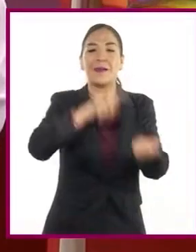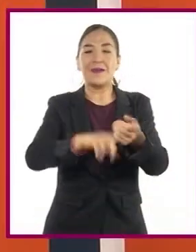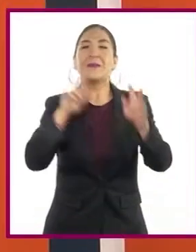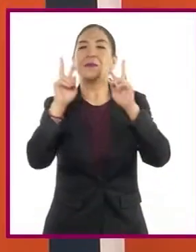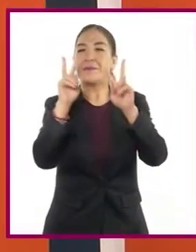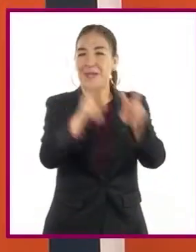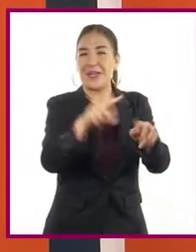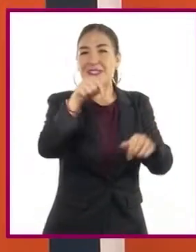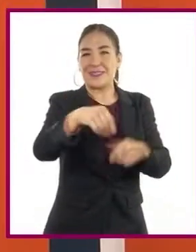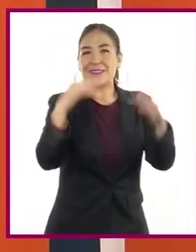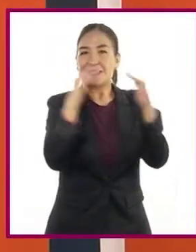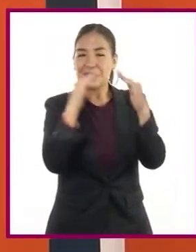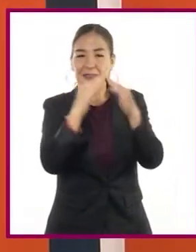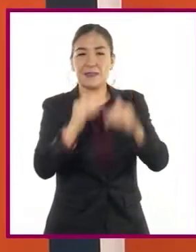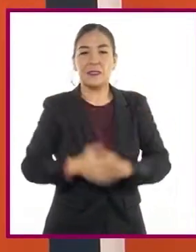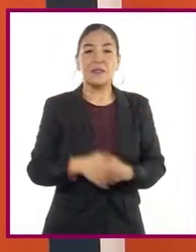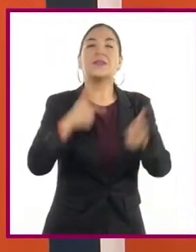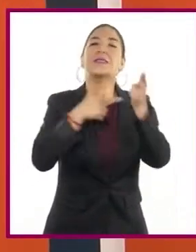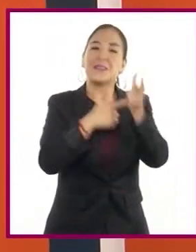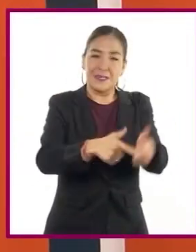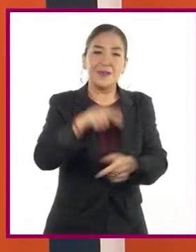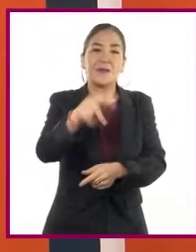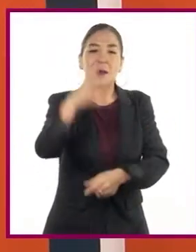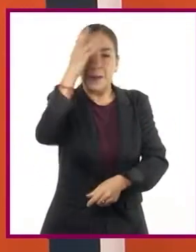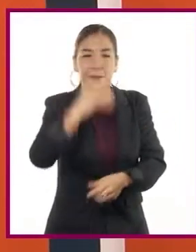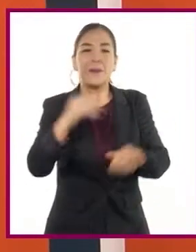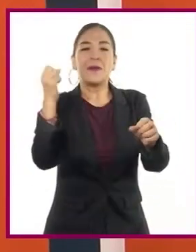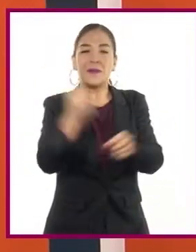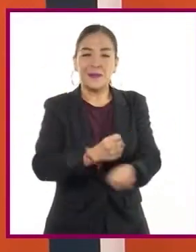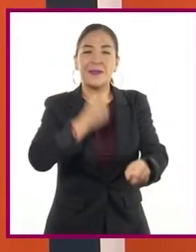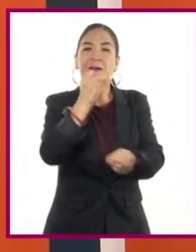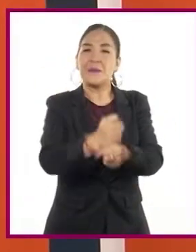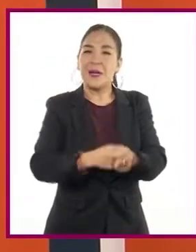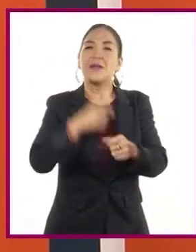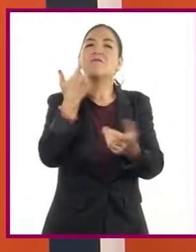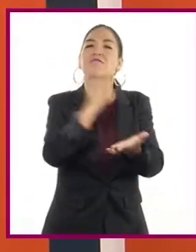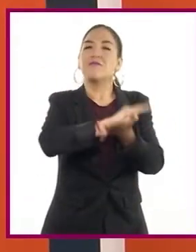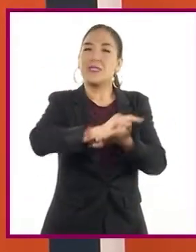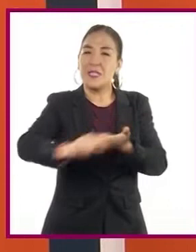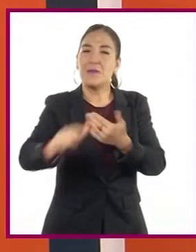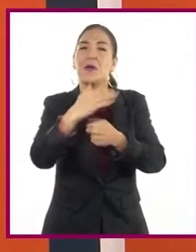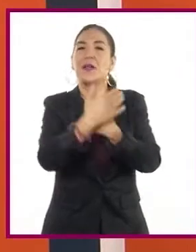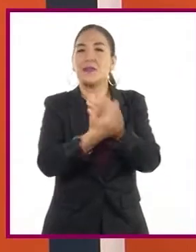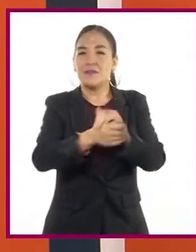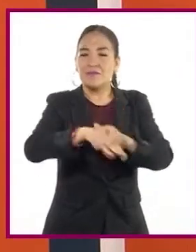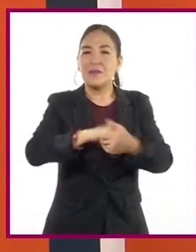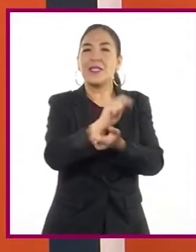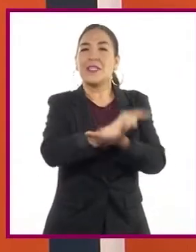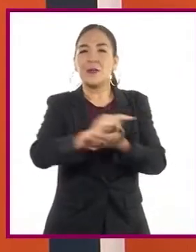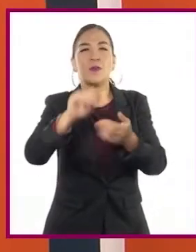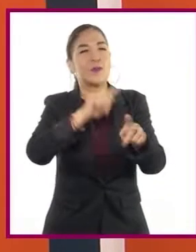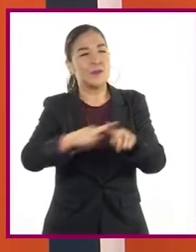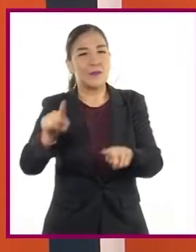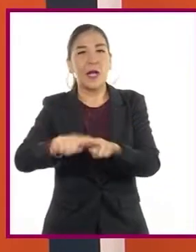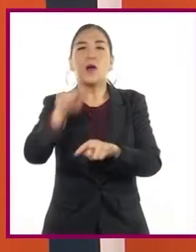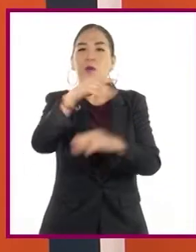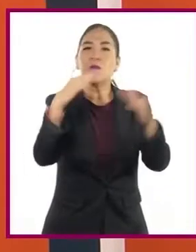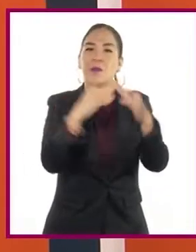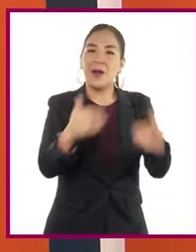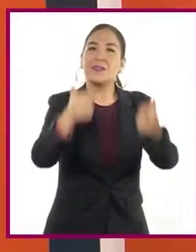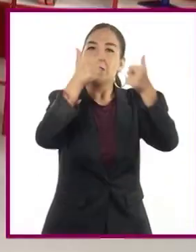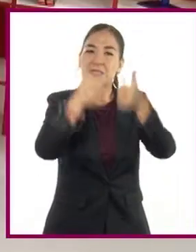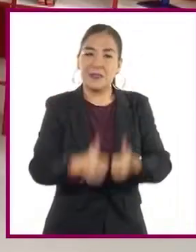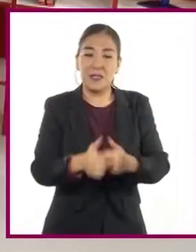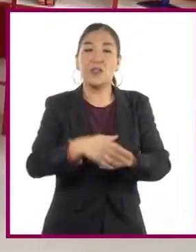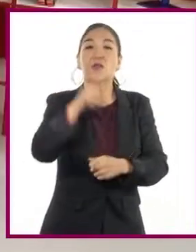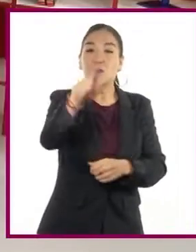casa. Les invitamos a continuar practicando todas las medidas higiénicas. Permanezcan en casa en la medida de lo posible.